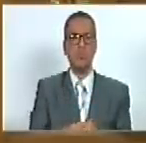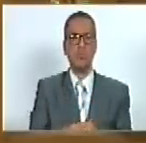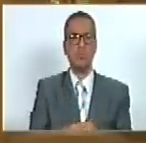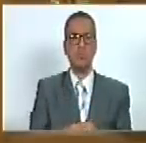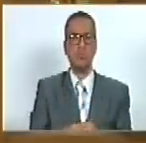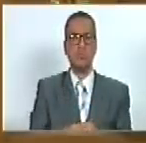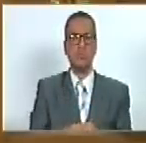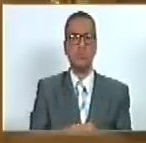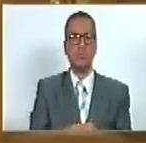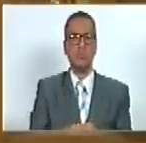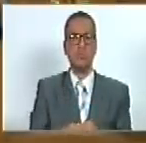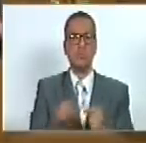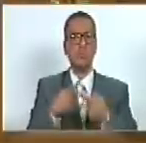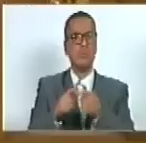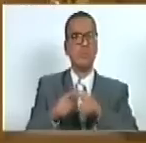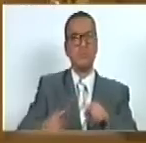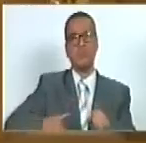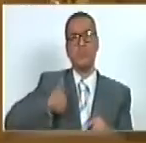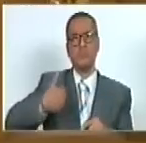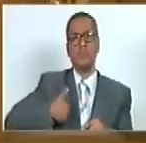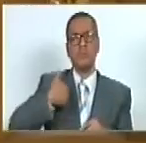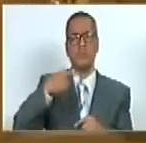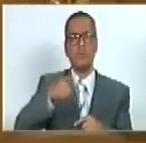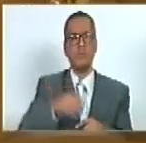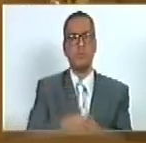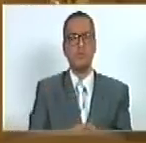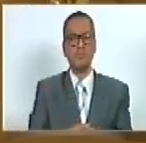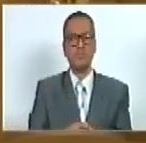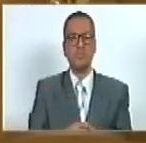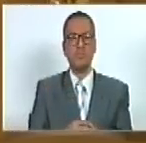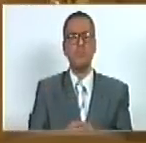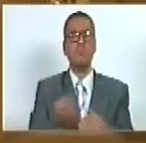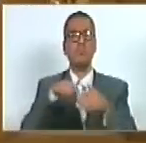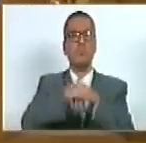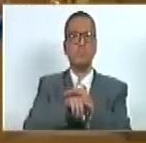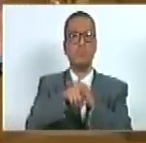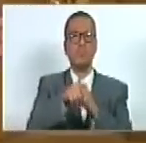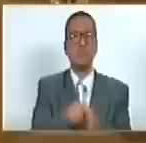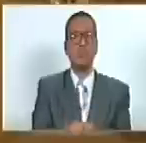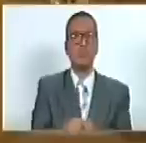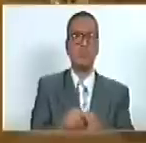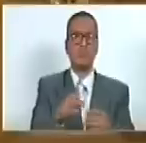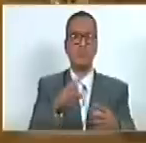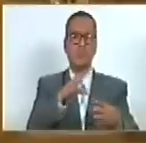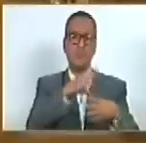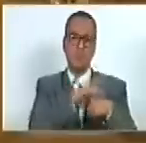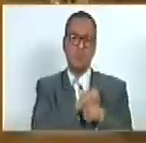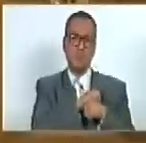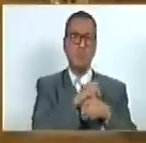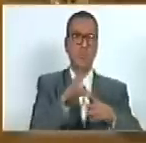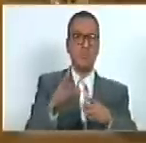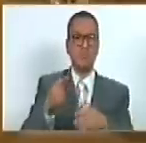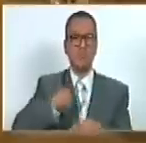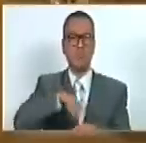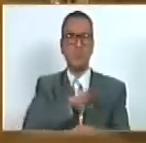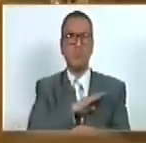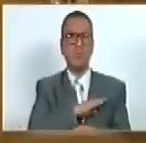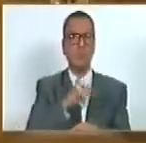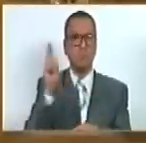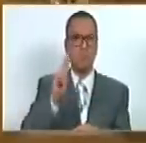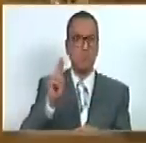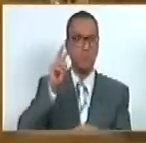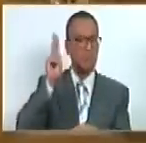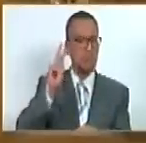en aprovechar, usurpar, apropiarse de los bienes de la